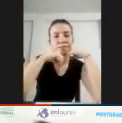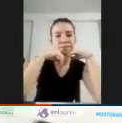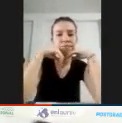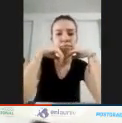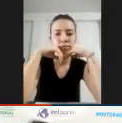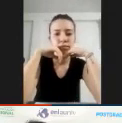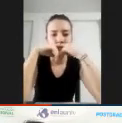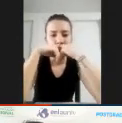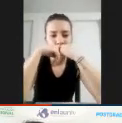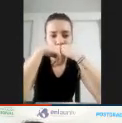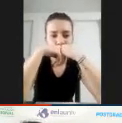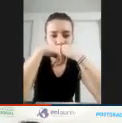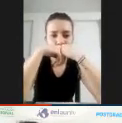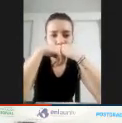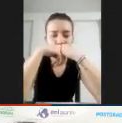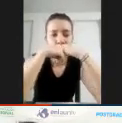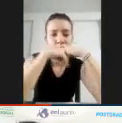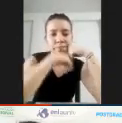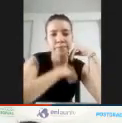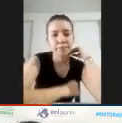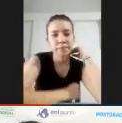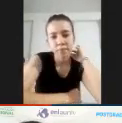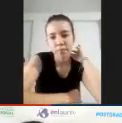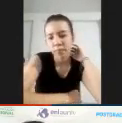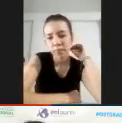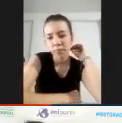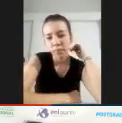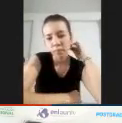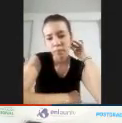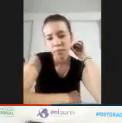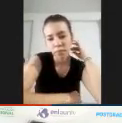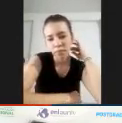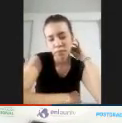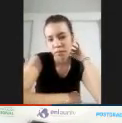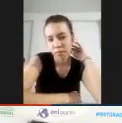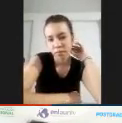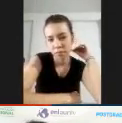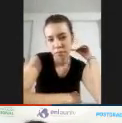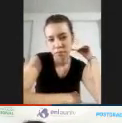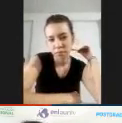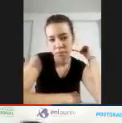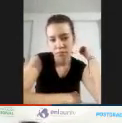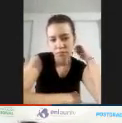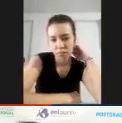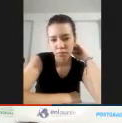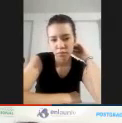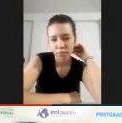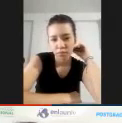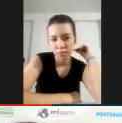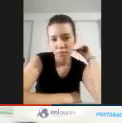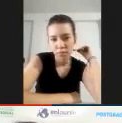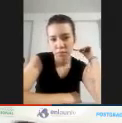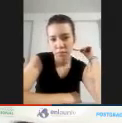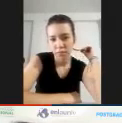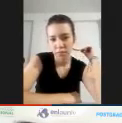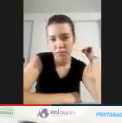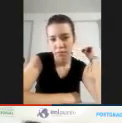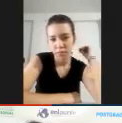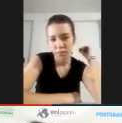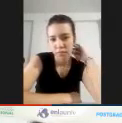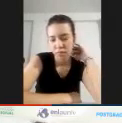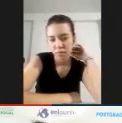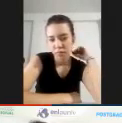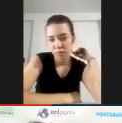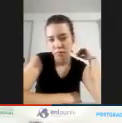otra, con otra competencia que regula o que tiene la competencia por la materia para regular este tipo de actividad. Y las